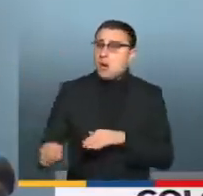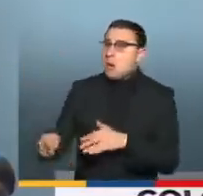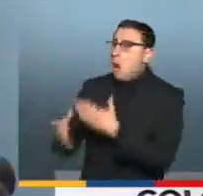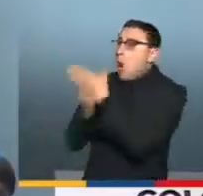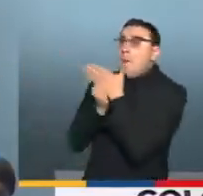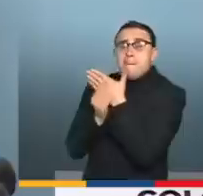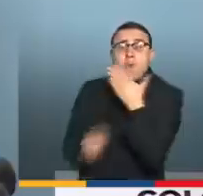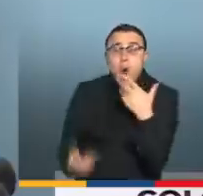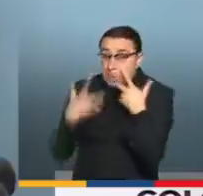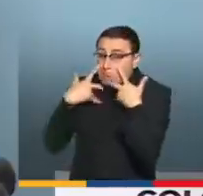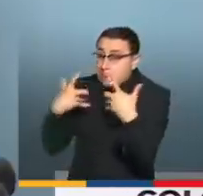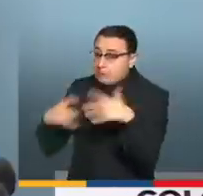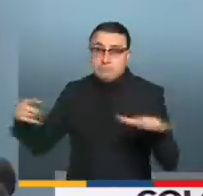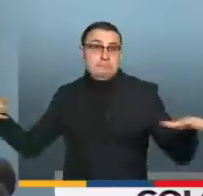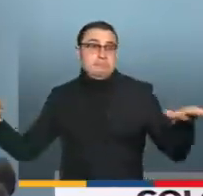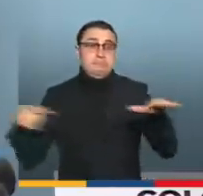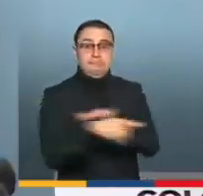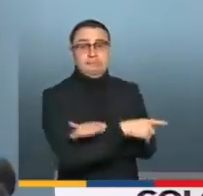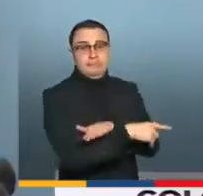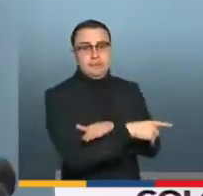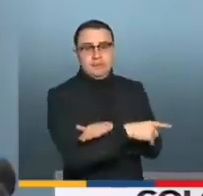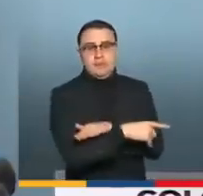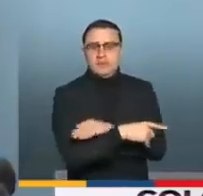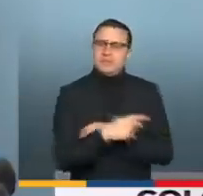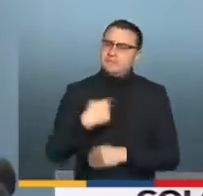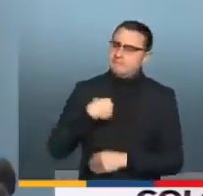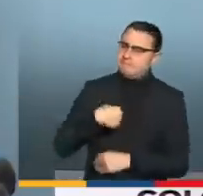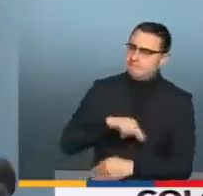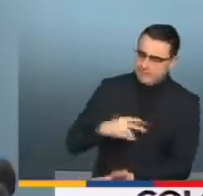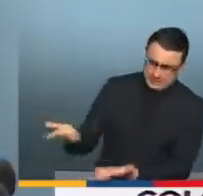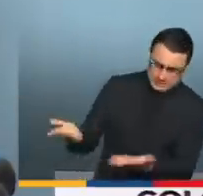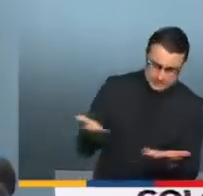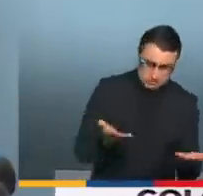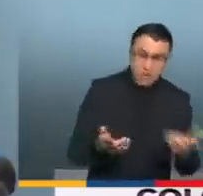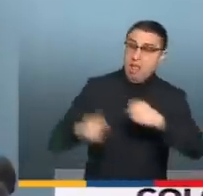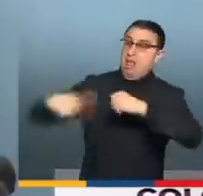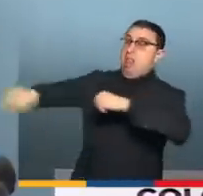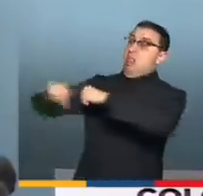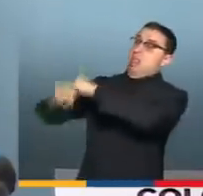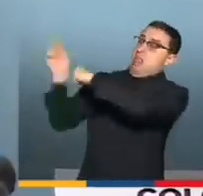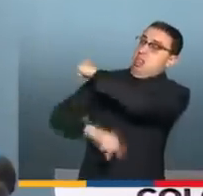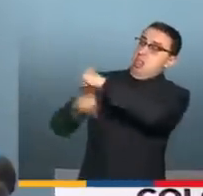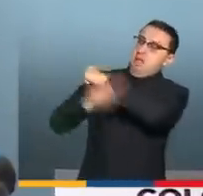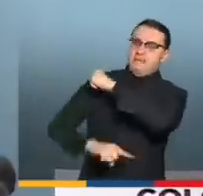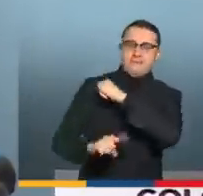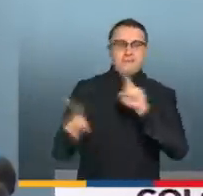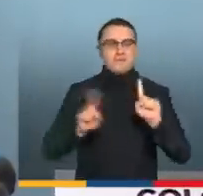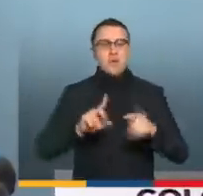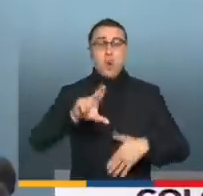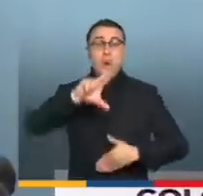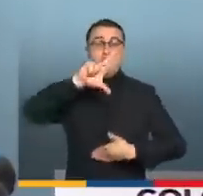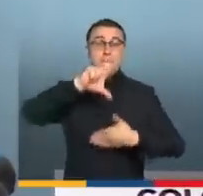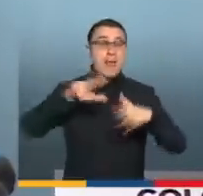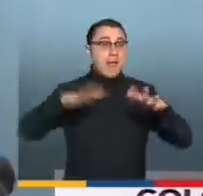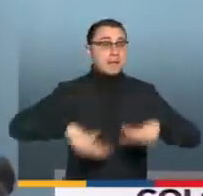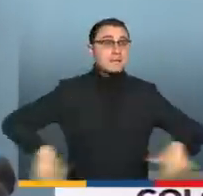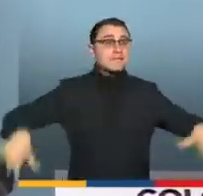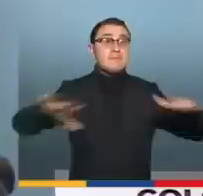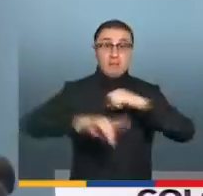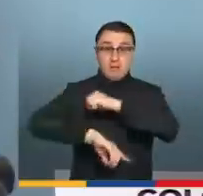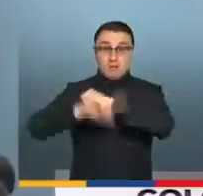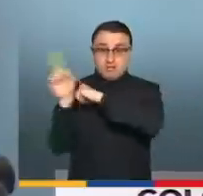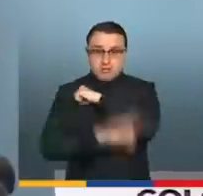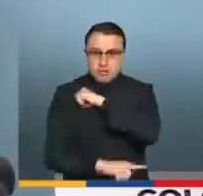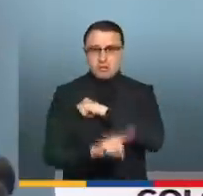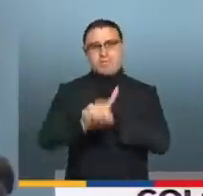miseria. América no puede ser un espacio de sanciones. América tiene que ser un espacio de